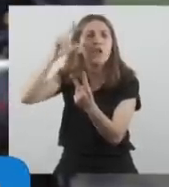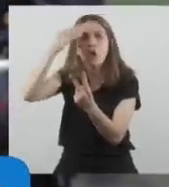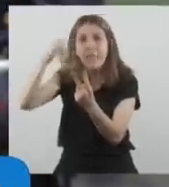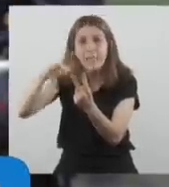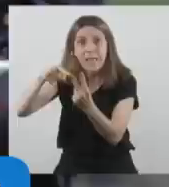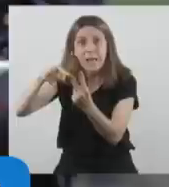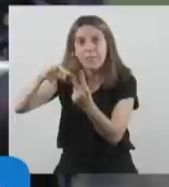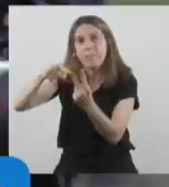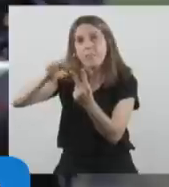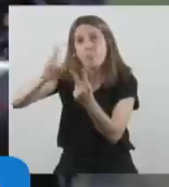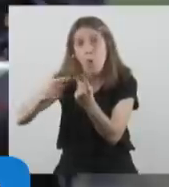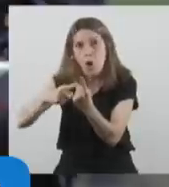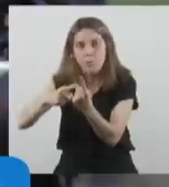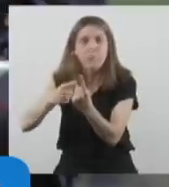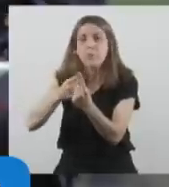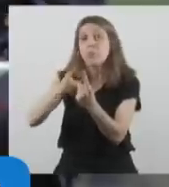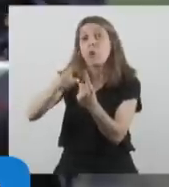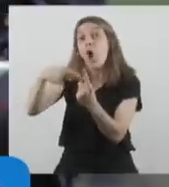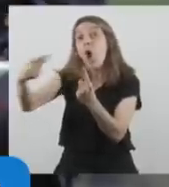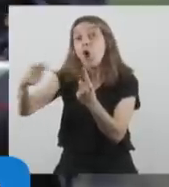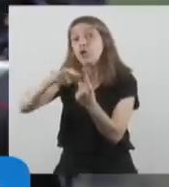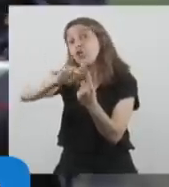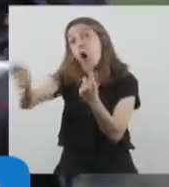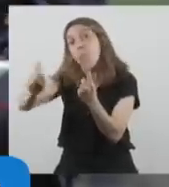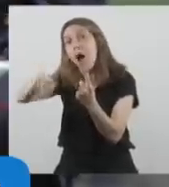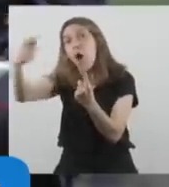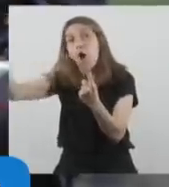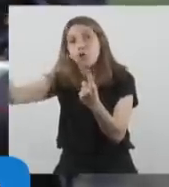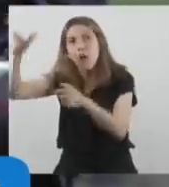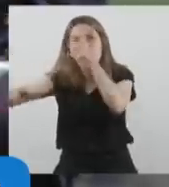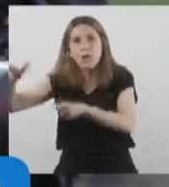pero otros levantaron las banderas